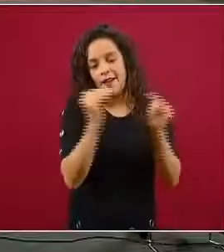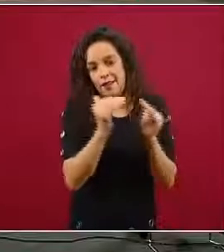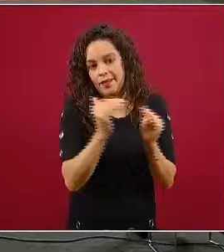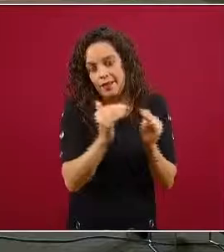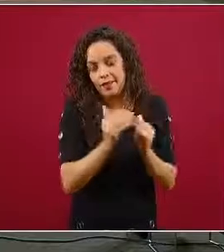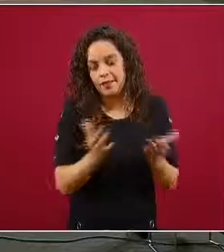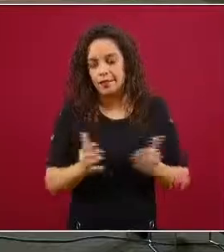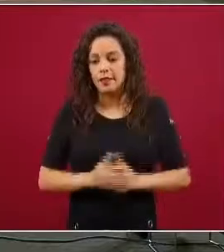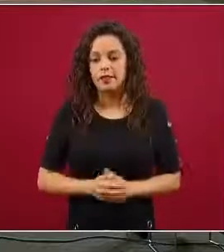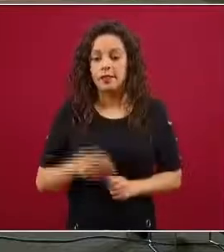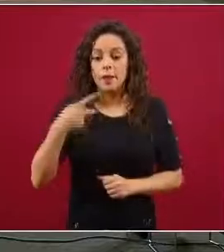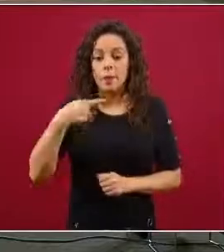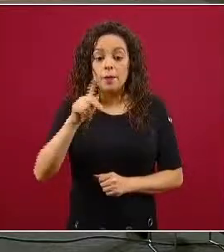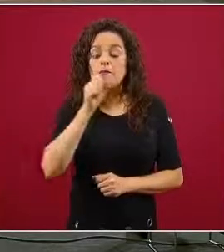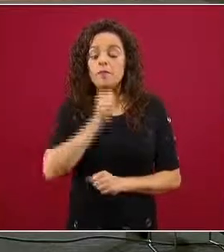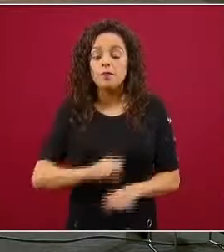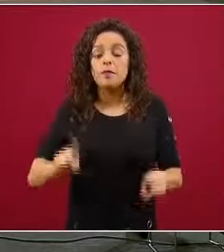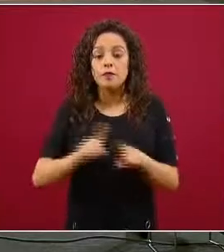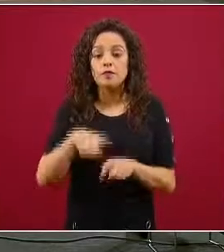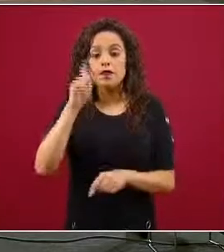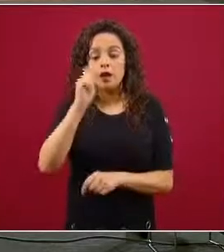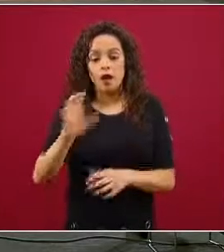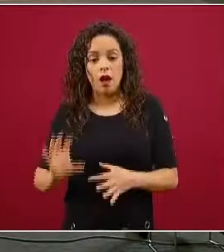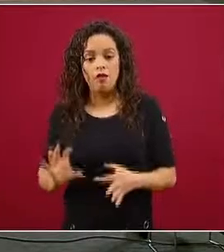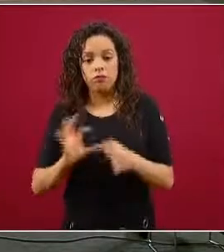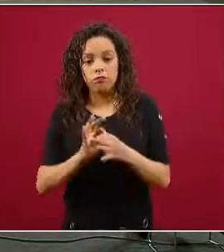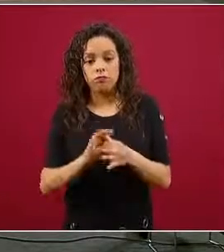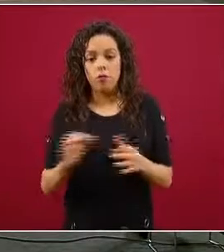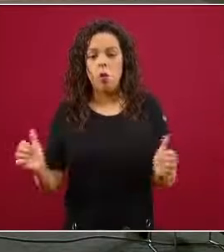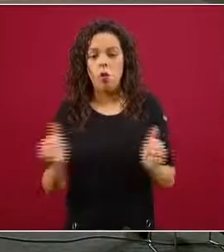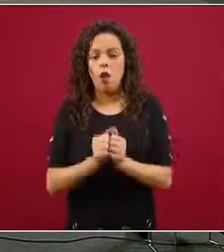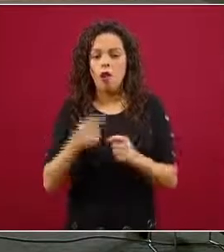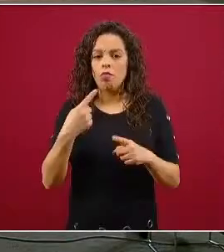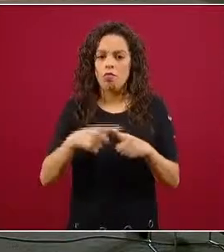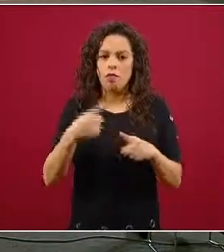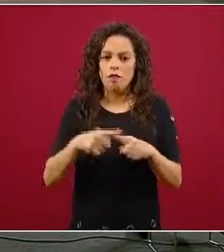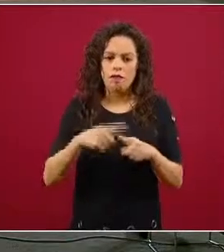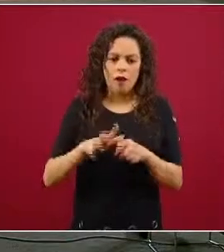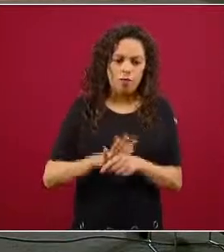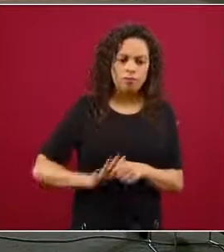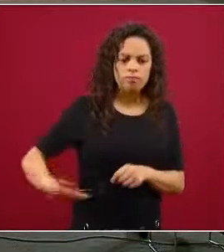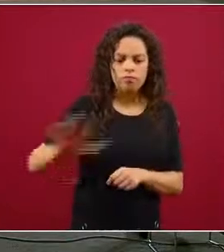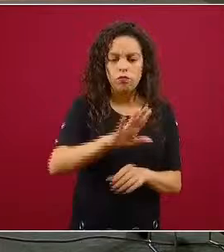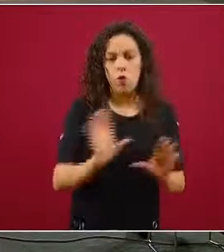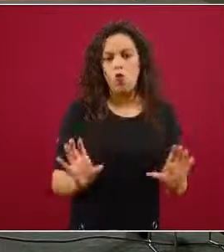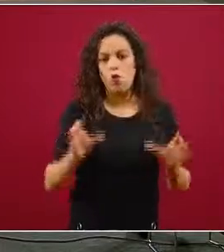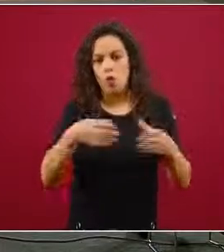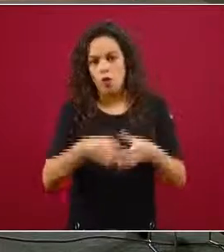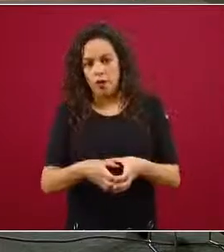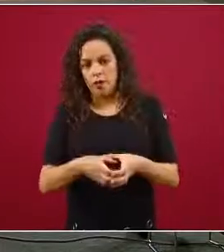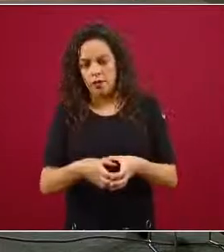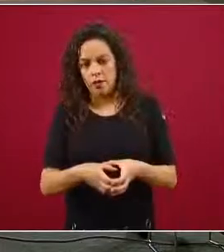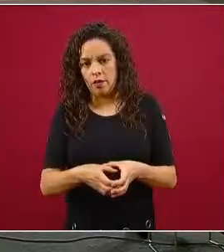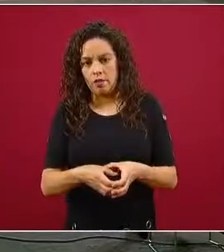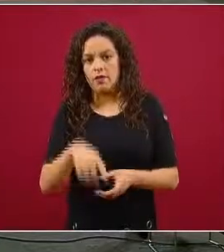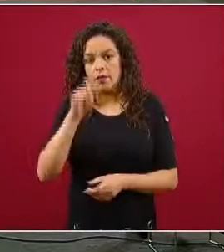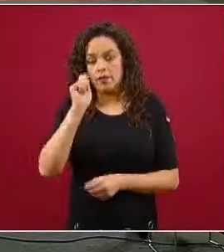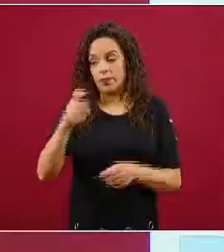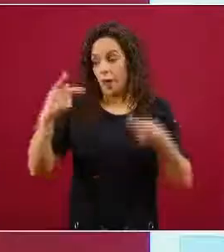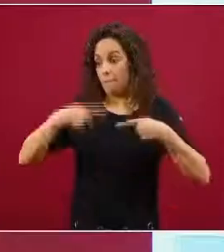se vincula también con las acciones comunitarias, en donde los promotores de la salud o los